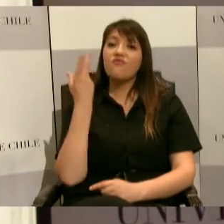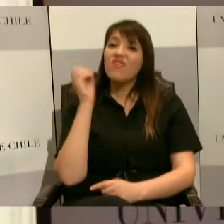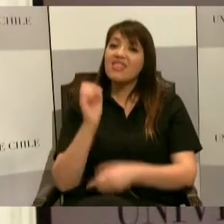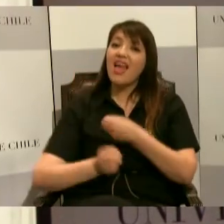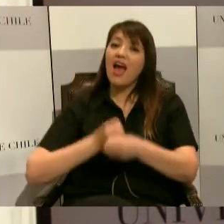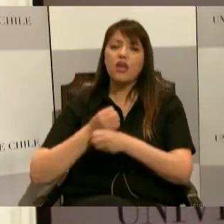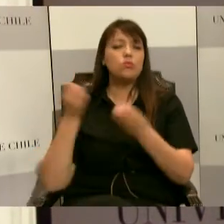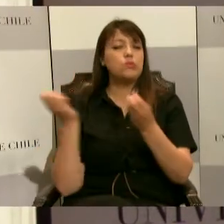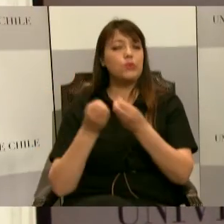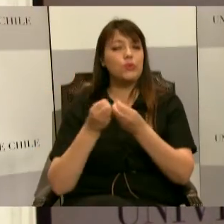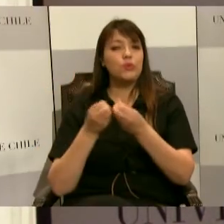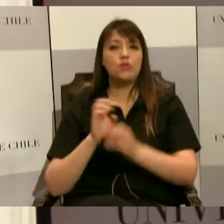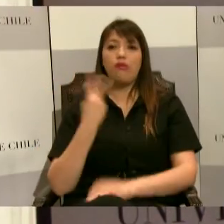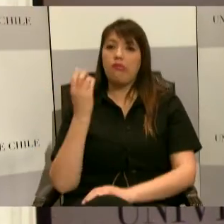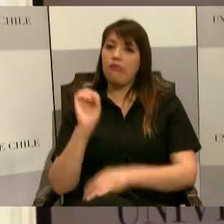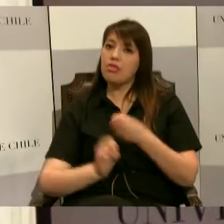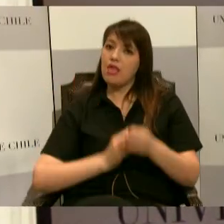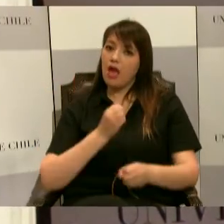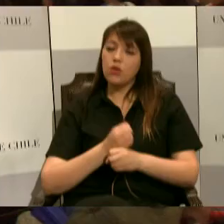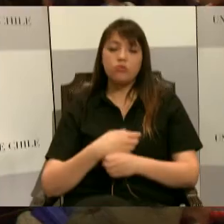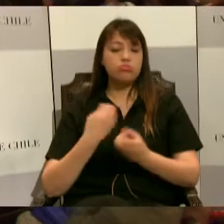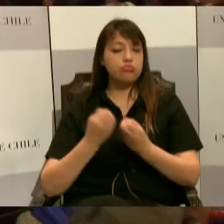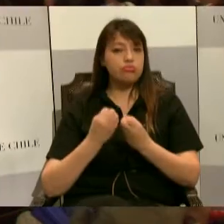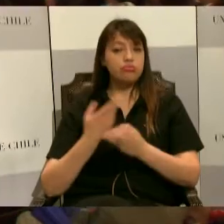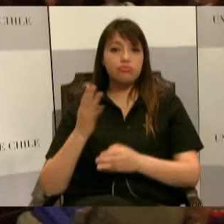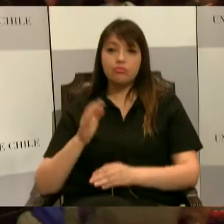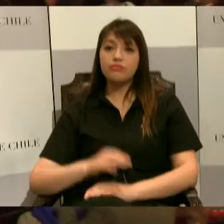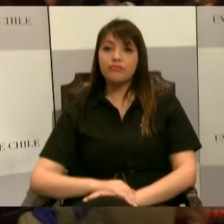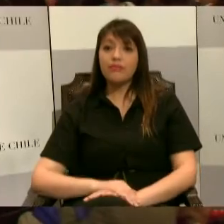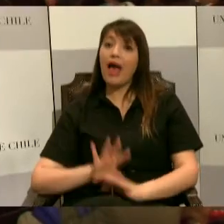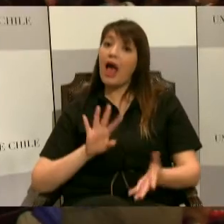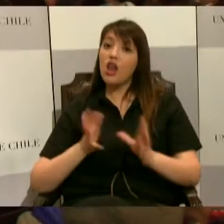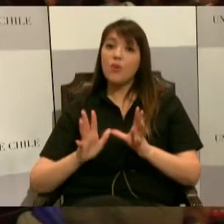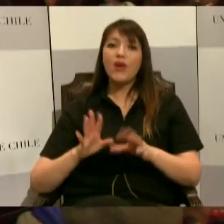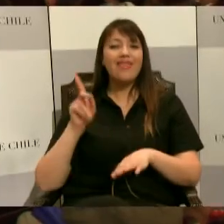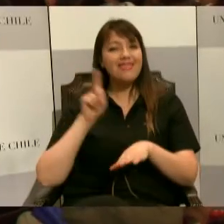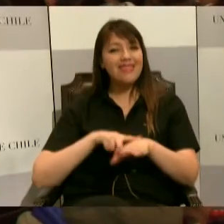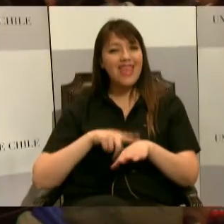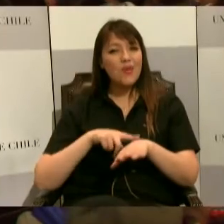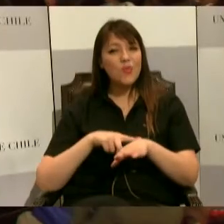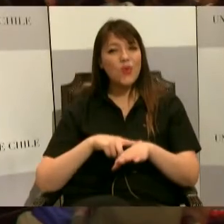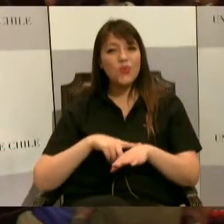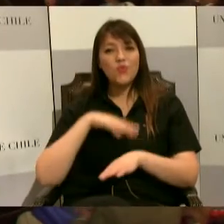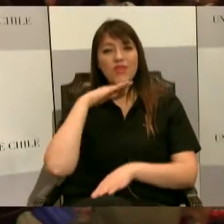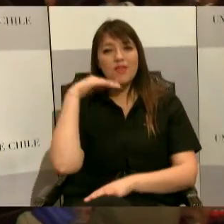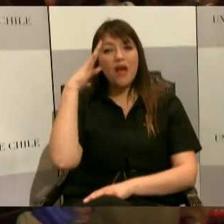mucho, y 20 años definitivamente es mucho. Quizás es tiempo suficiente para el